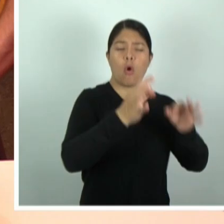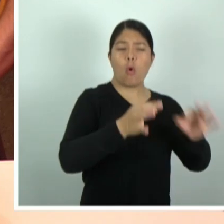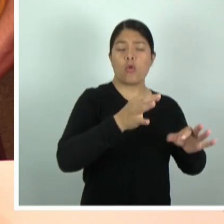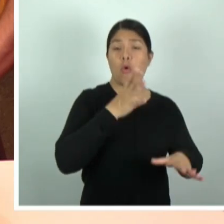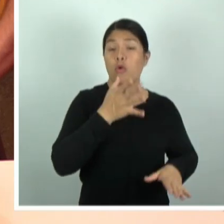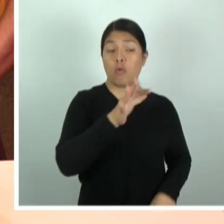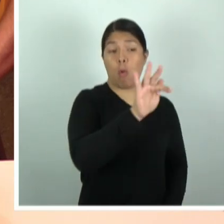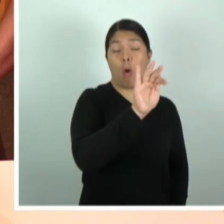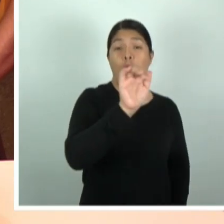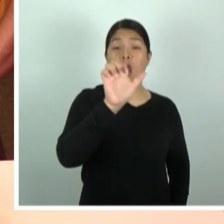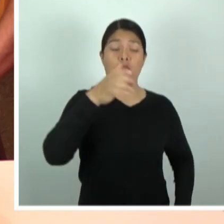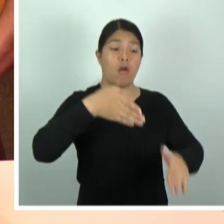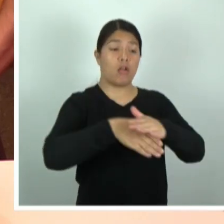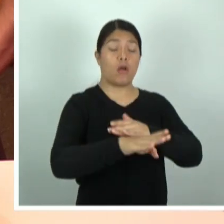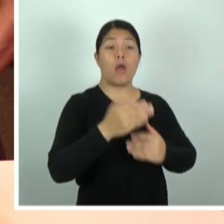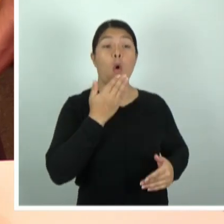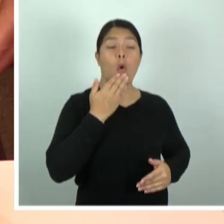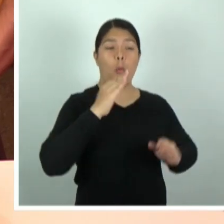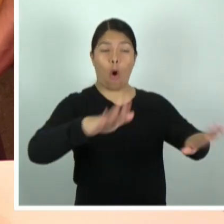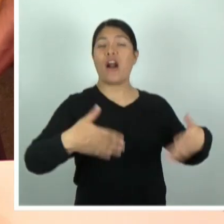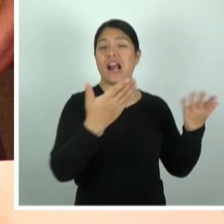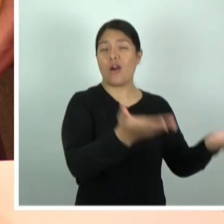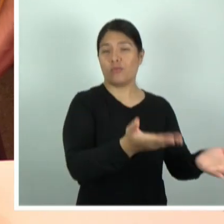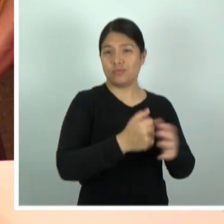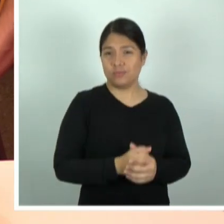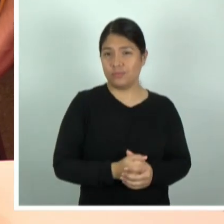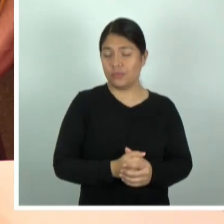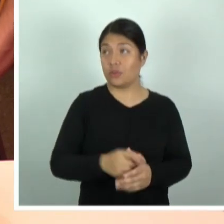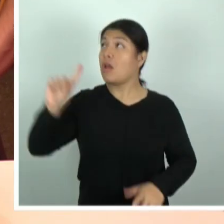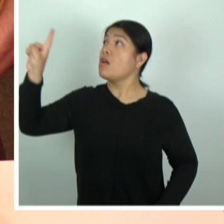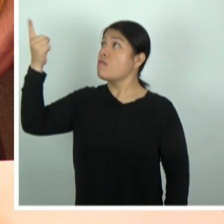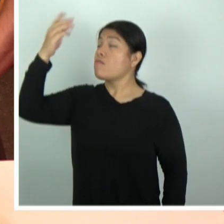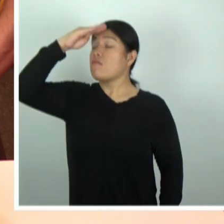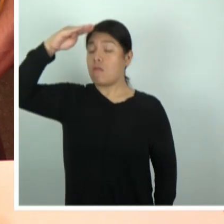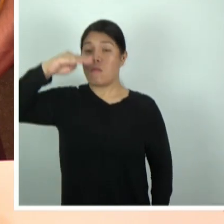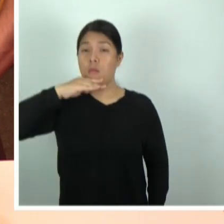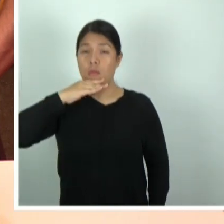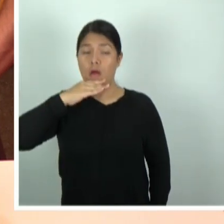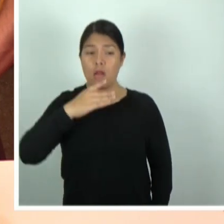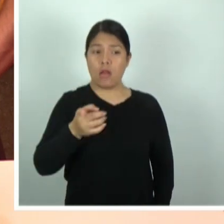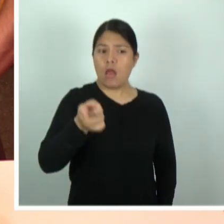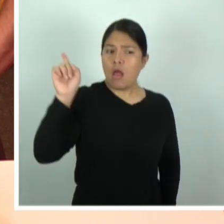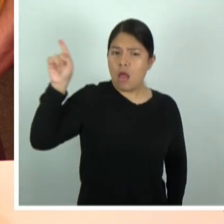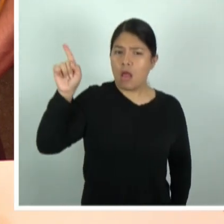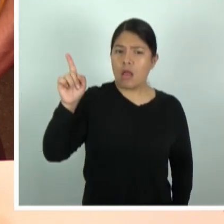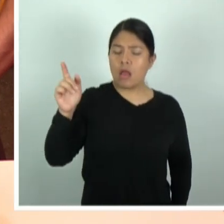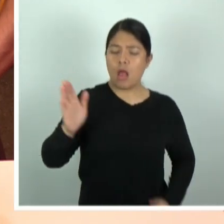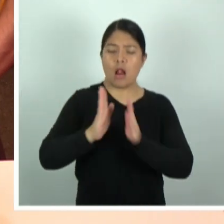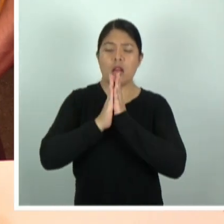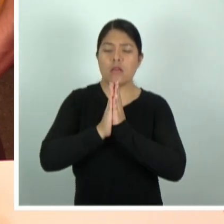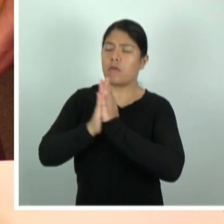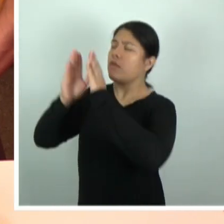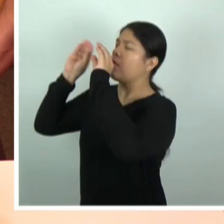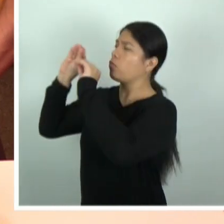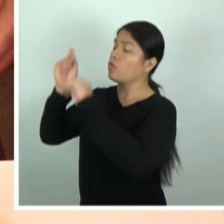como un regalo. Por eso Dios el Padre, cuando Él quiso compartir con nosotros su santidad,